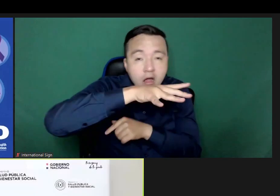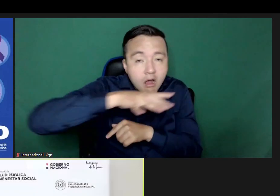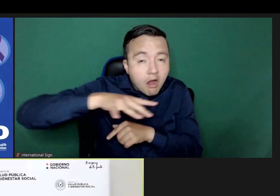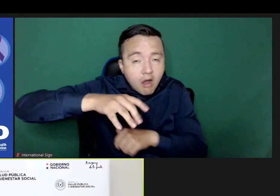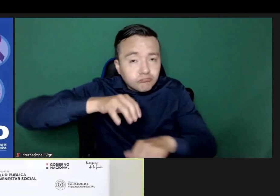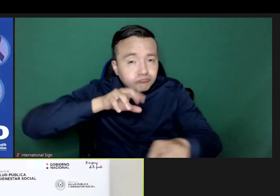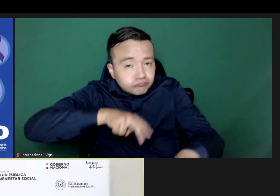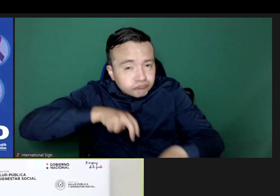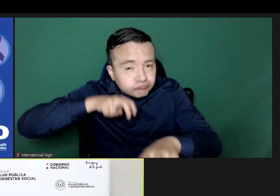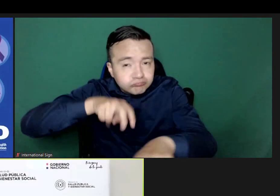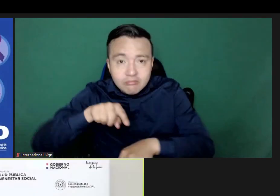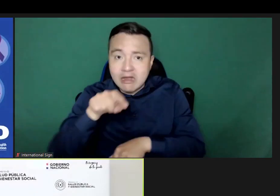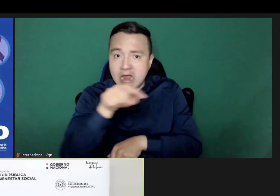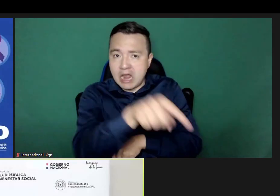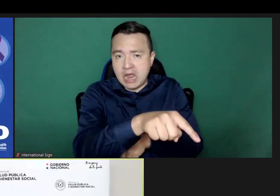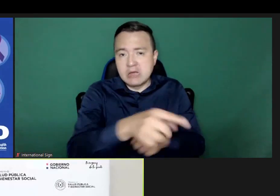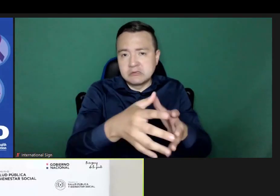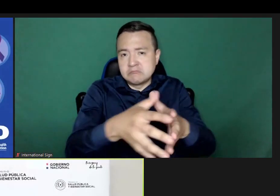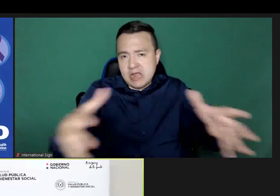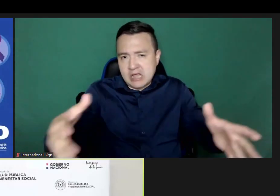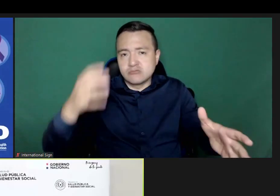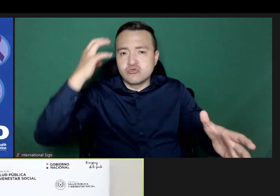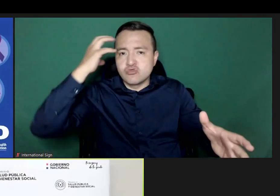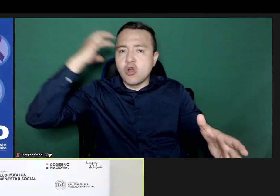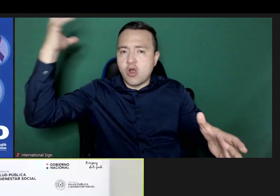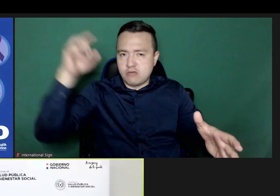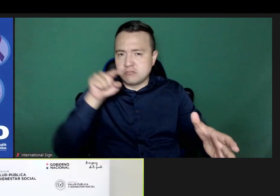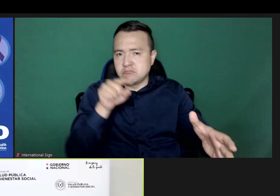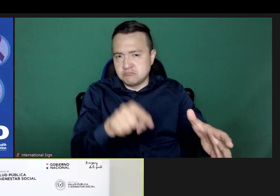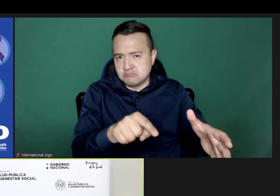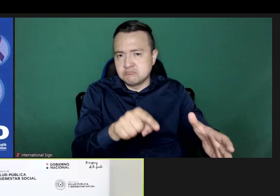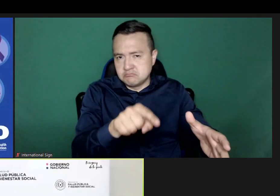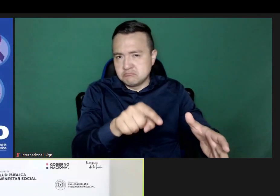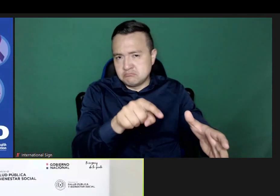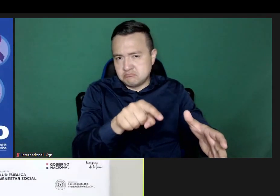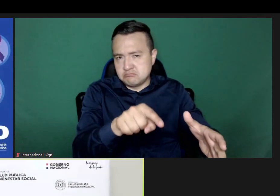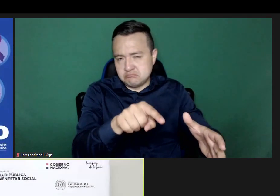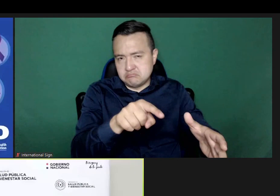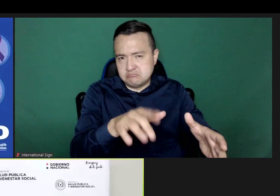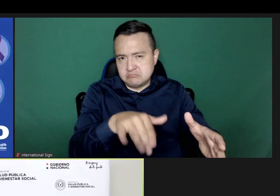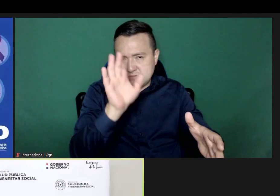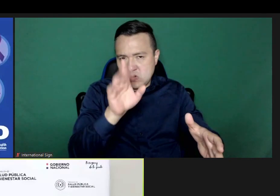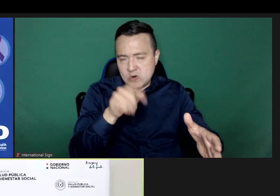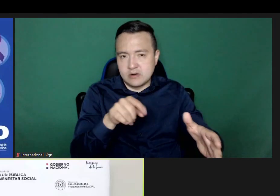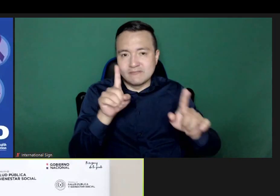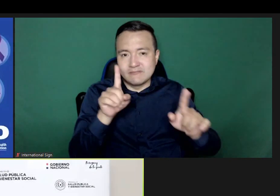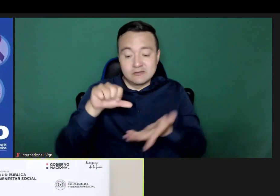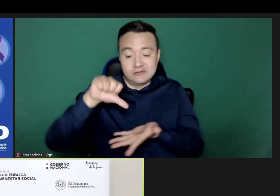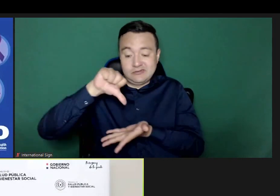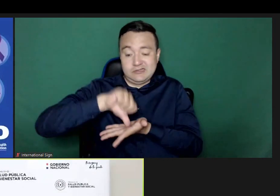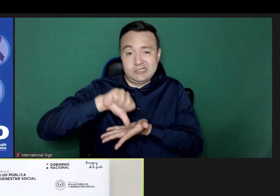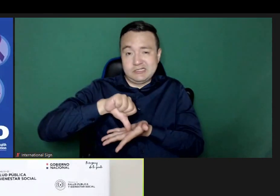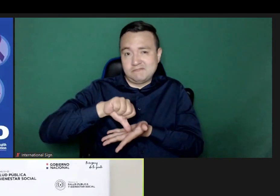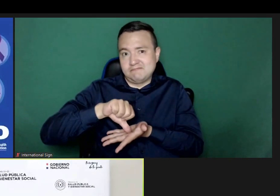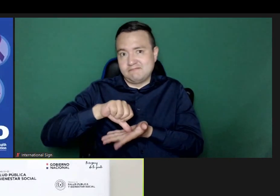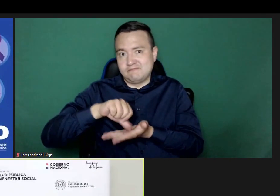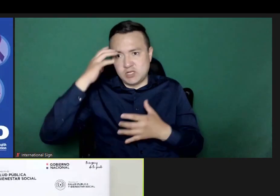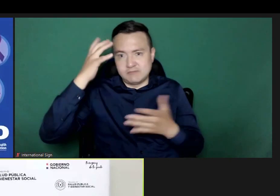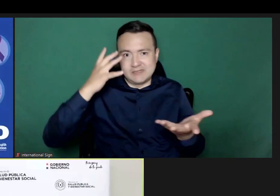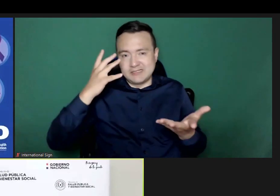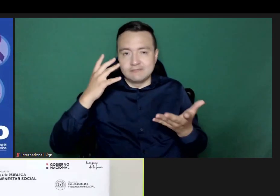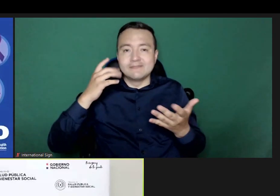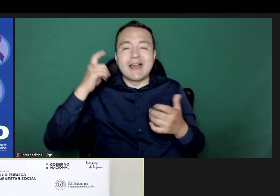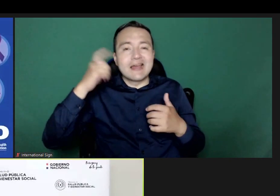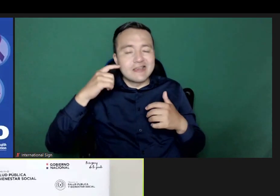acceso mayoritario del sector público, la respuesta se da más del sector público, obviamente. Pero sí es cierto, es una deuda pendiente la coordinación